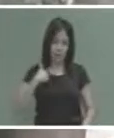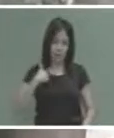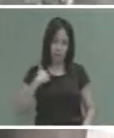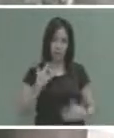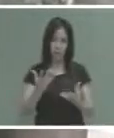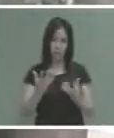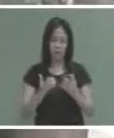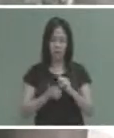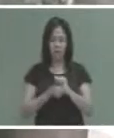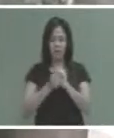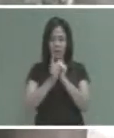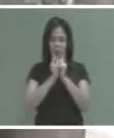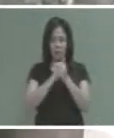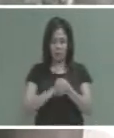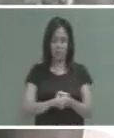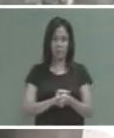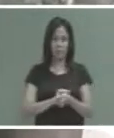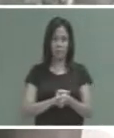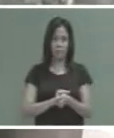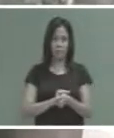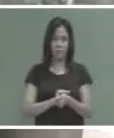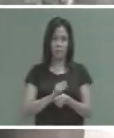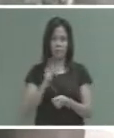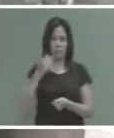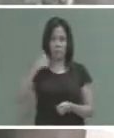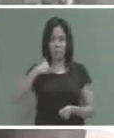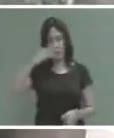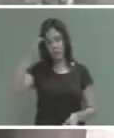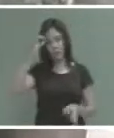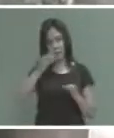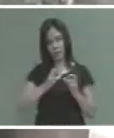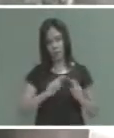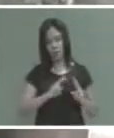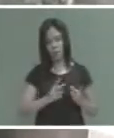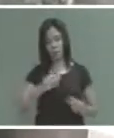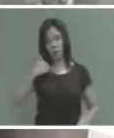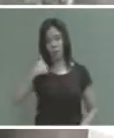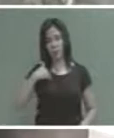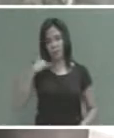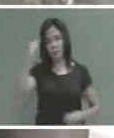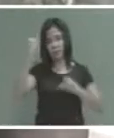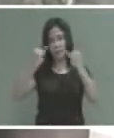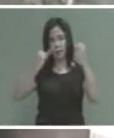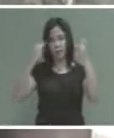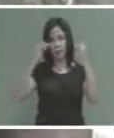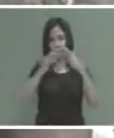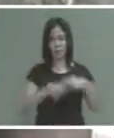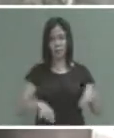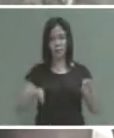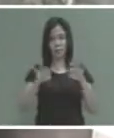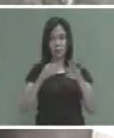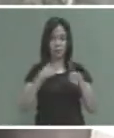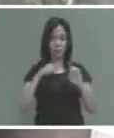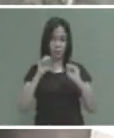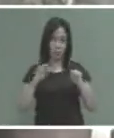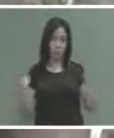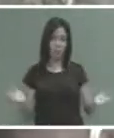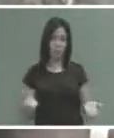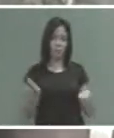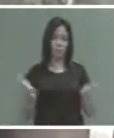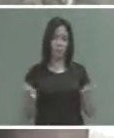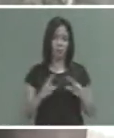O sea, tienes que tener que creer en los valores que tienes. Pienso que es la idea básica de esto. Porque yo te puedo inculcar a ti los